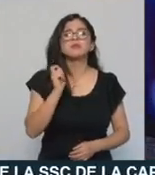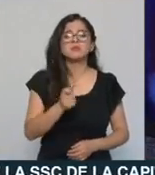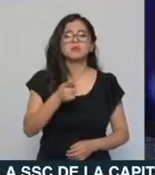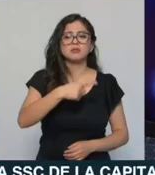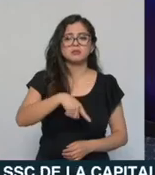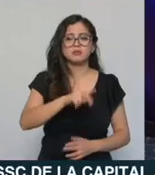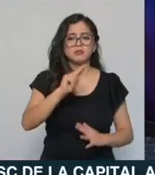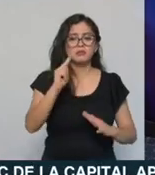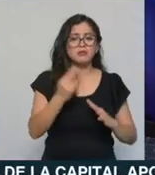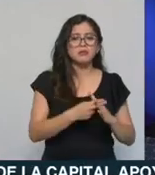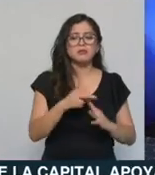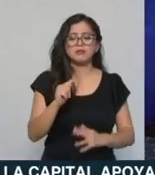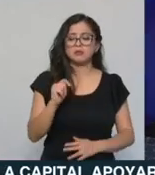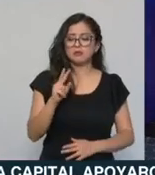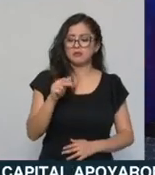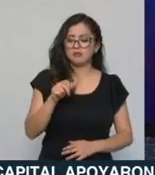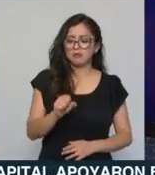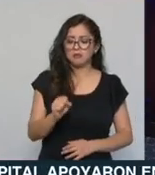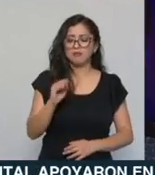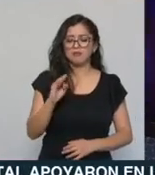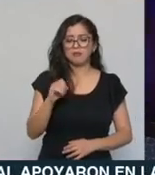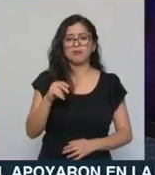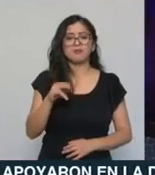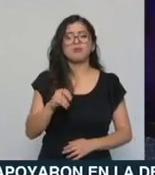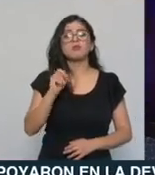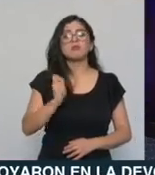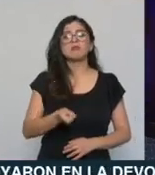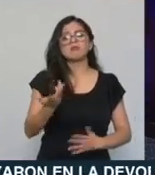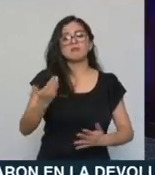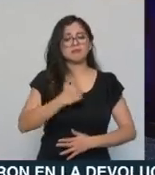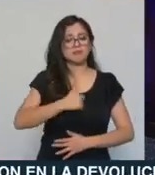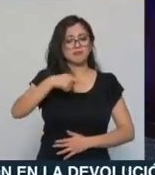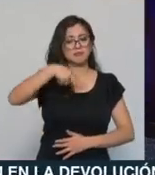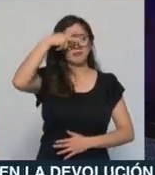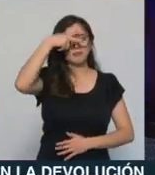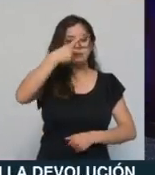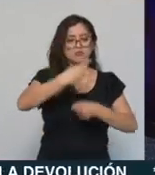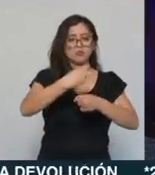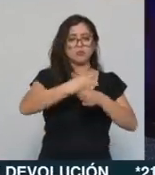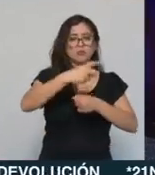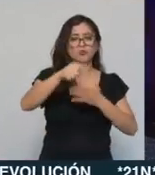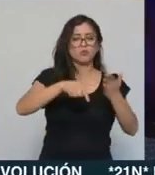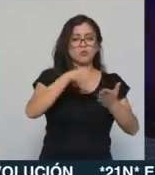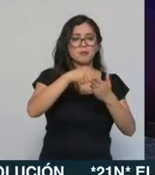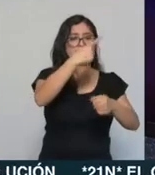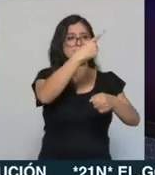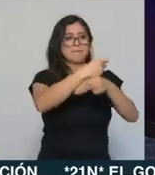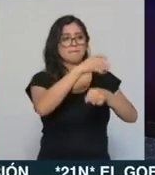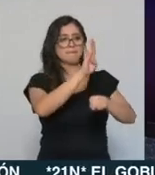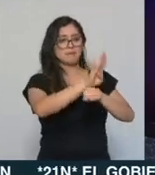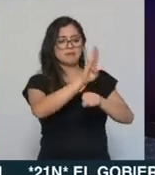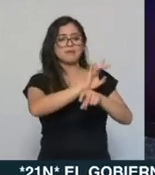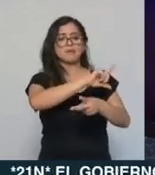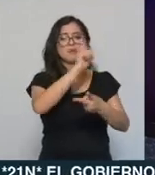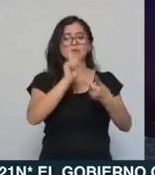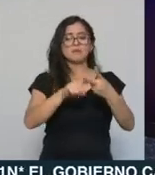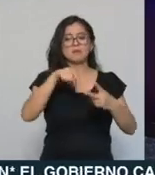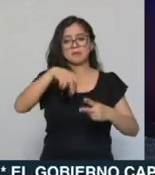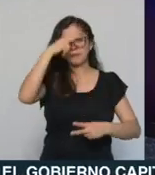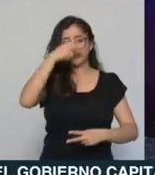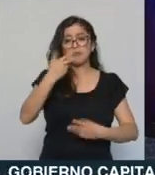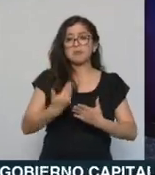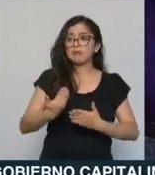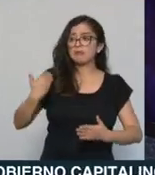los transfeminicidios. México ocupa el segundo lugar de transfeminicidios, solamente después de Brasil. Se tiene registro que en el sexenio pasado